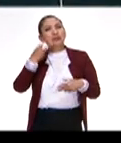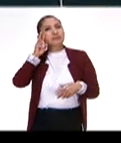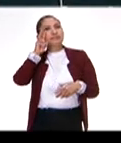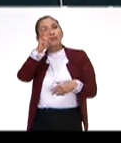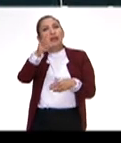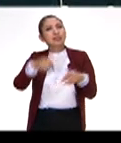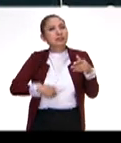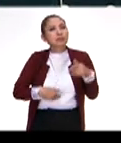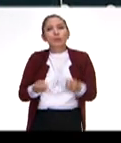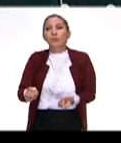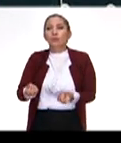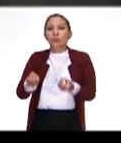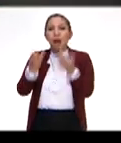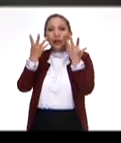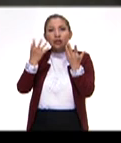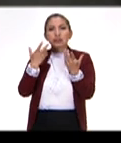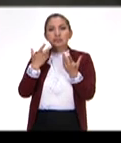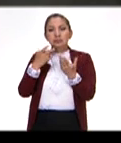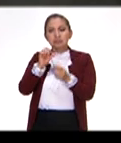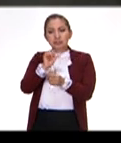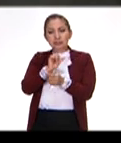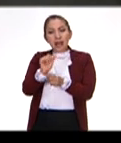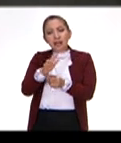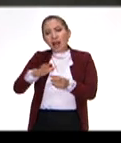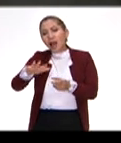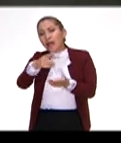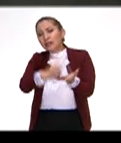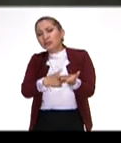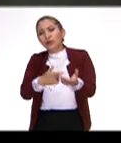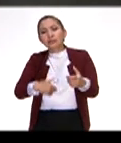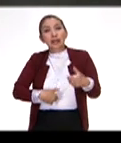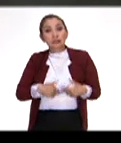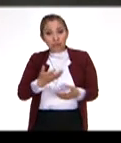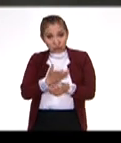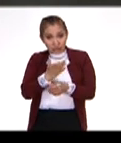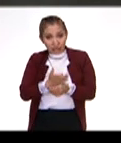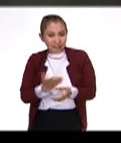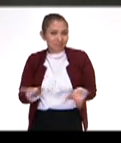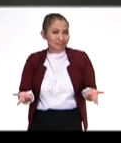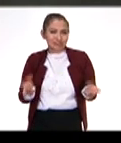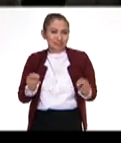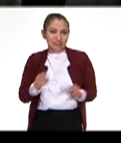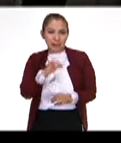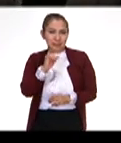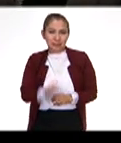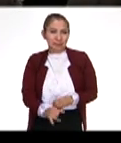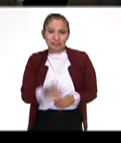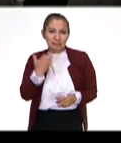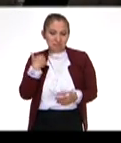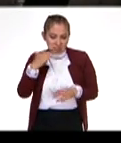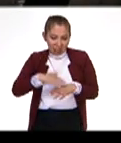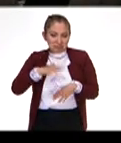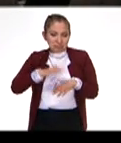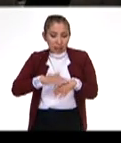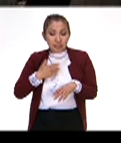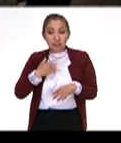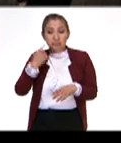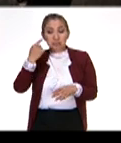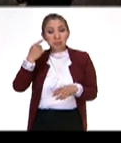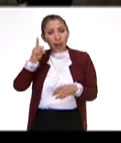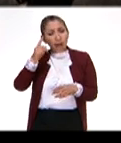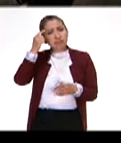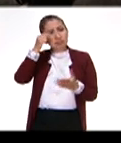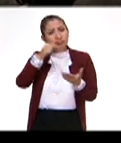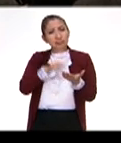espectadores? ¿Cuántos artistas hay? Yo creo que nunca va a ser suficiente. Sin embargo, creo que cada